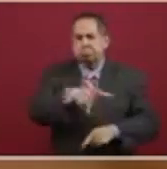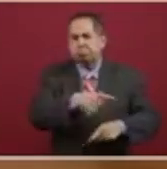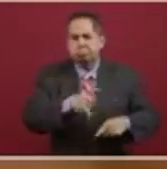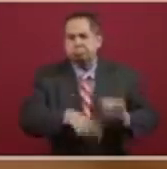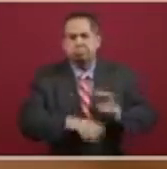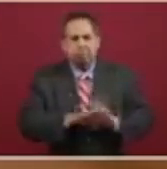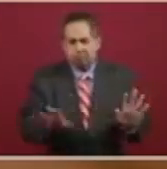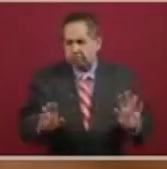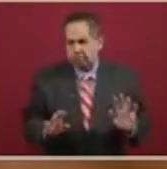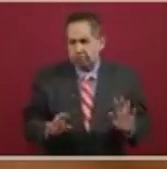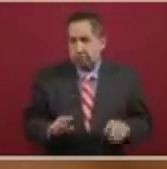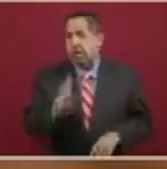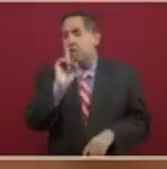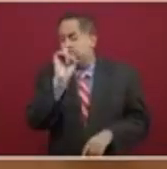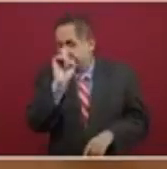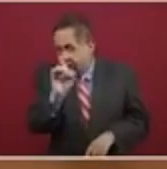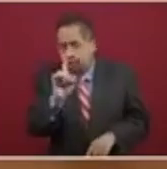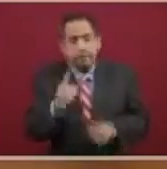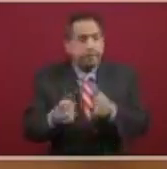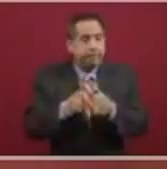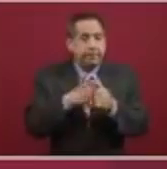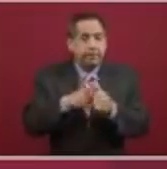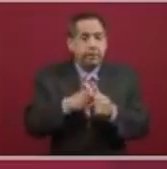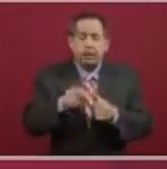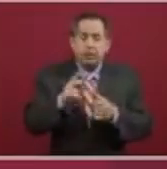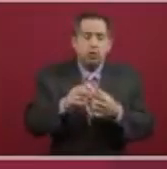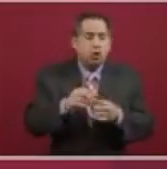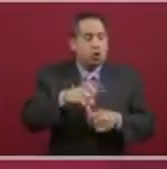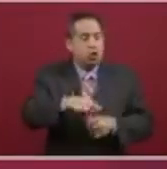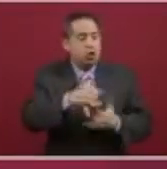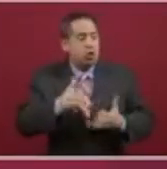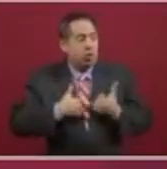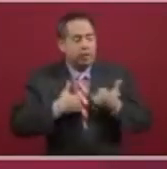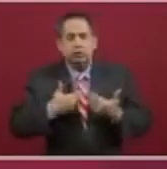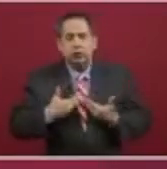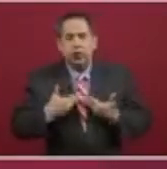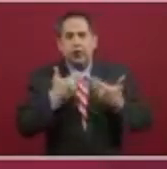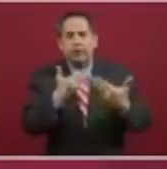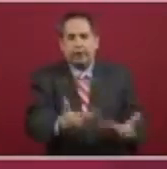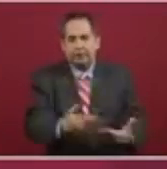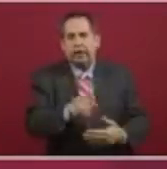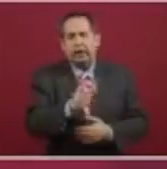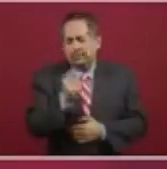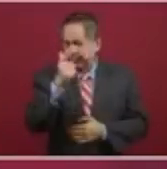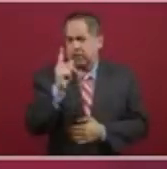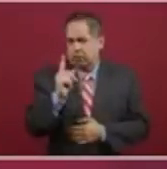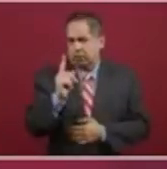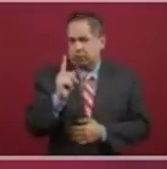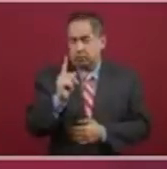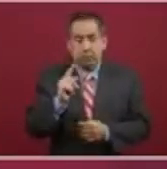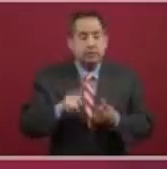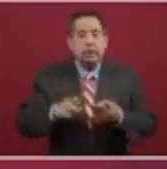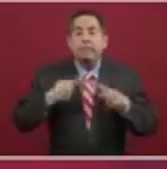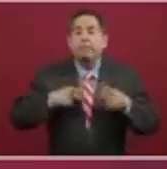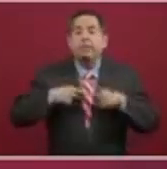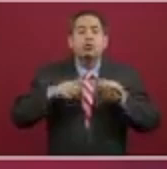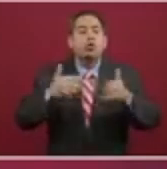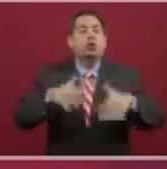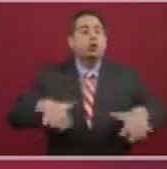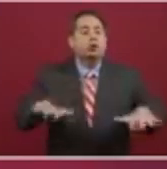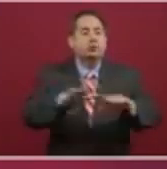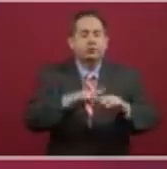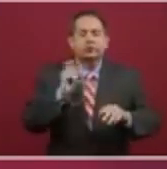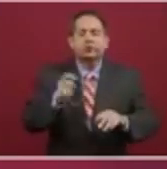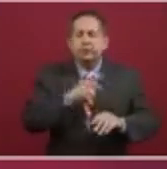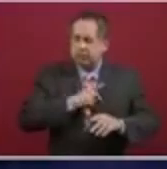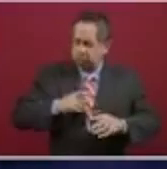tenerle confianza a los jóvenes y hay que tenerle confianza al pueblo de México, porque también esa es otra